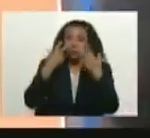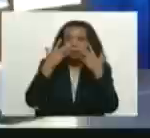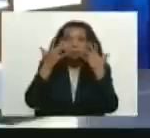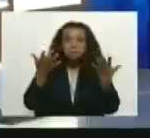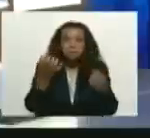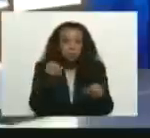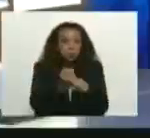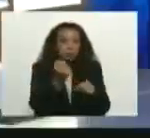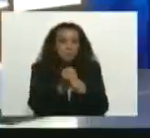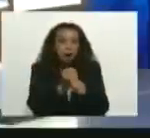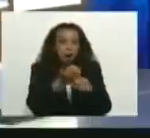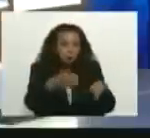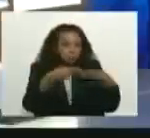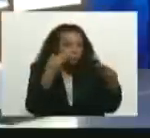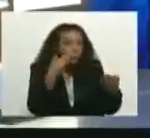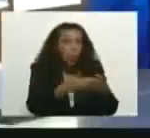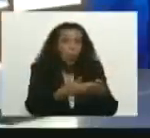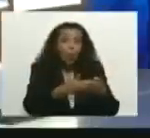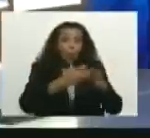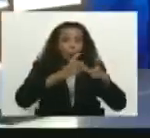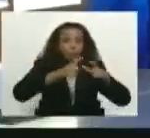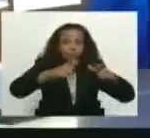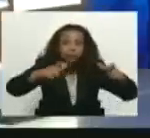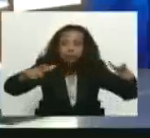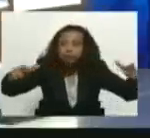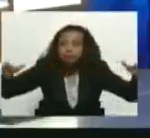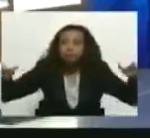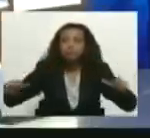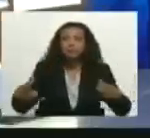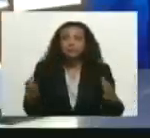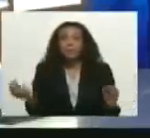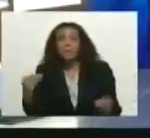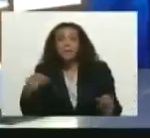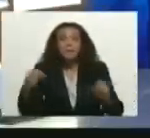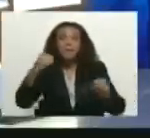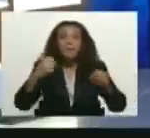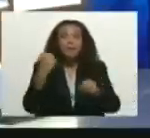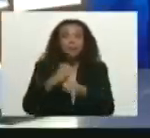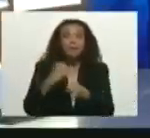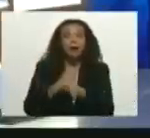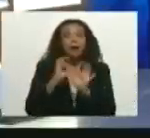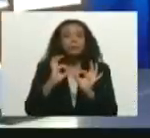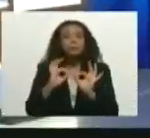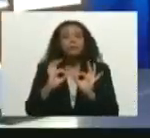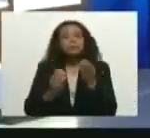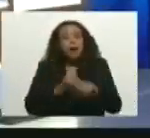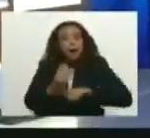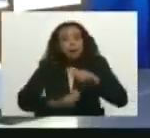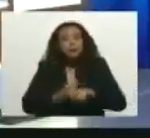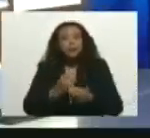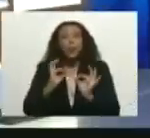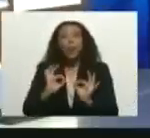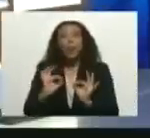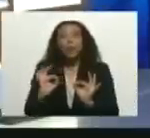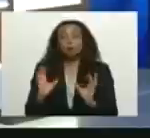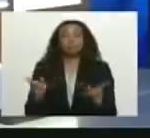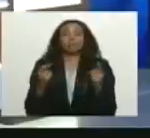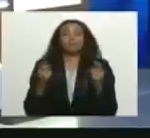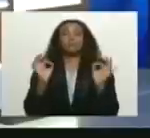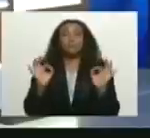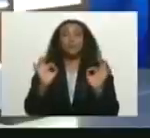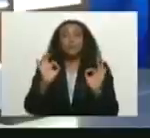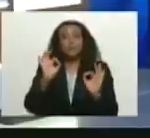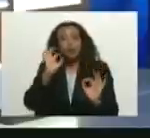habido frutos que hay que multiplicar, pero se ha hecho una cosa tremenda. Por eso